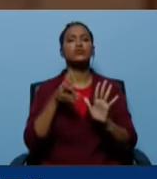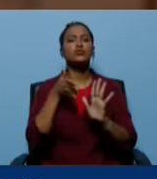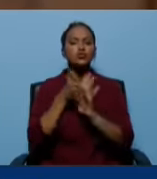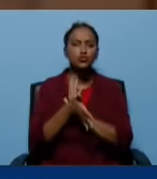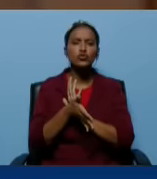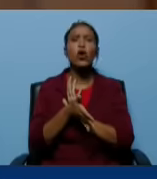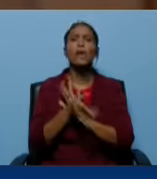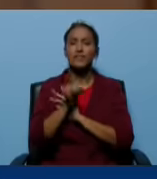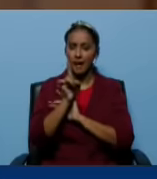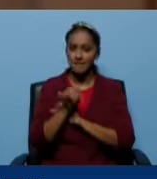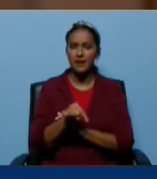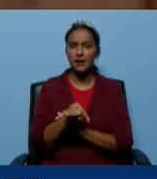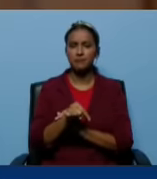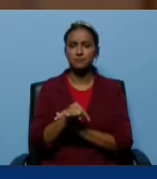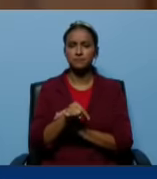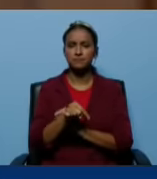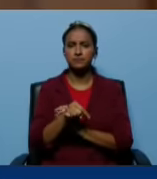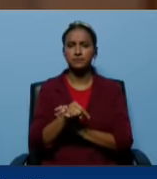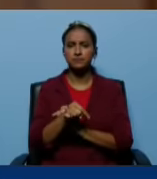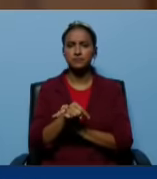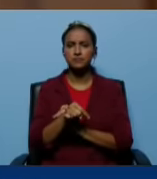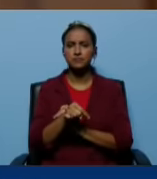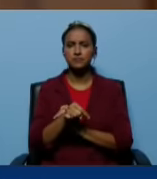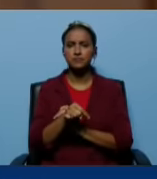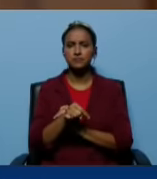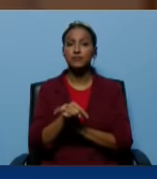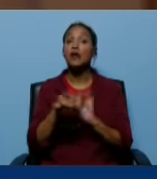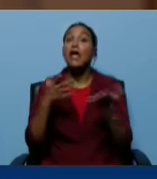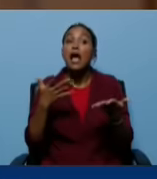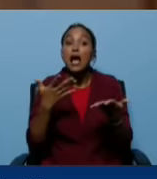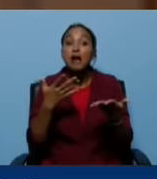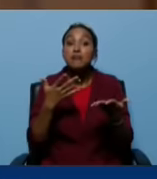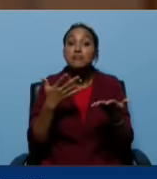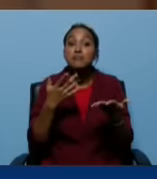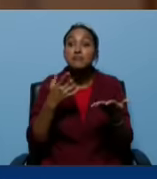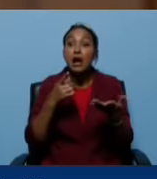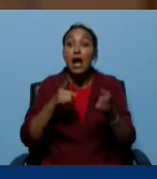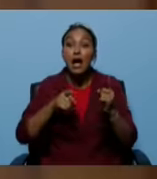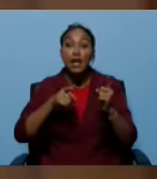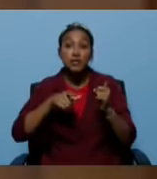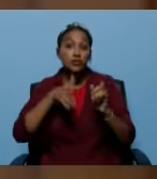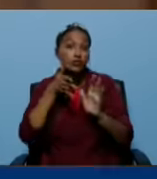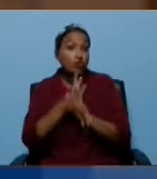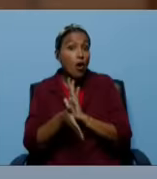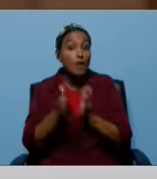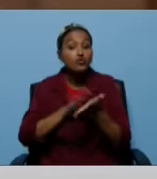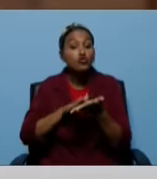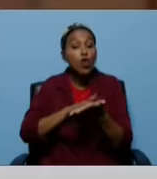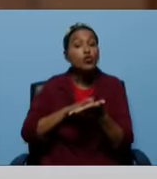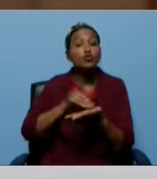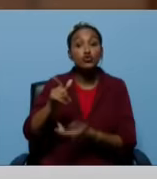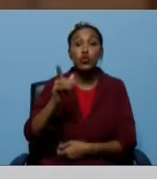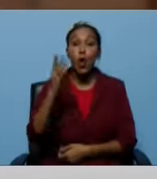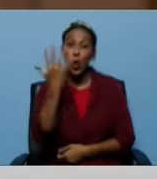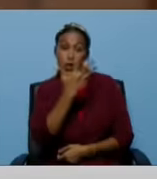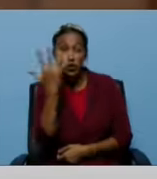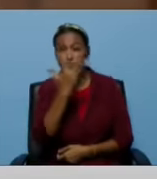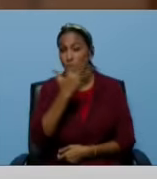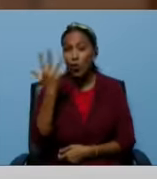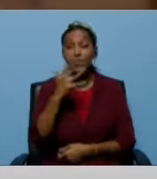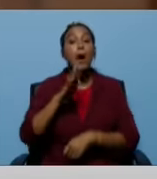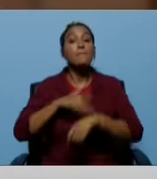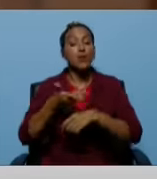sino que ante esa situación que pudiera generar algún tipo de duda, pues resolvió cualquier duda, porque esa es la